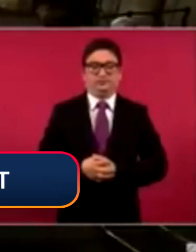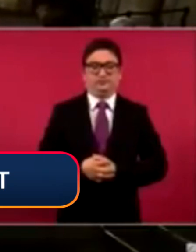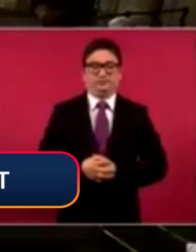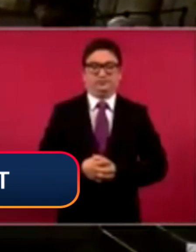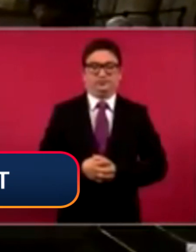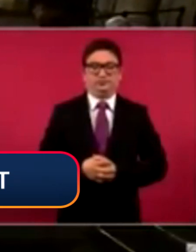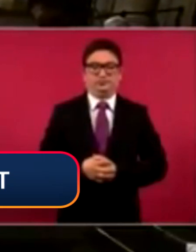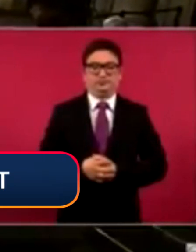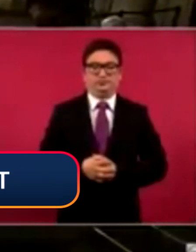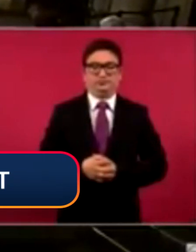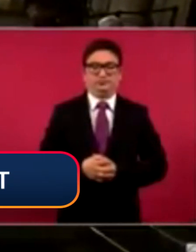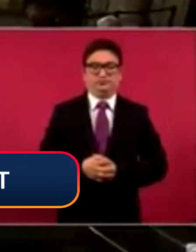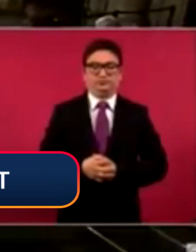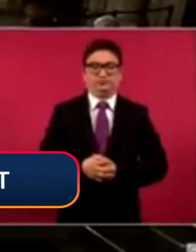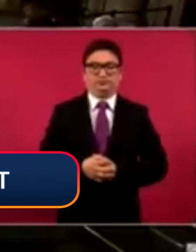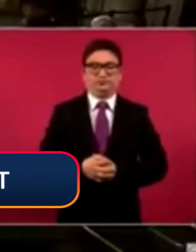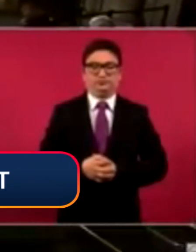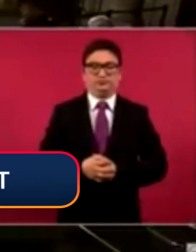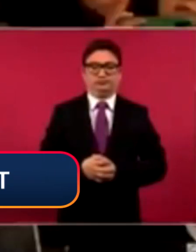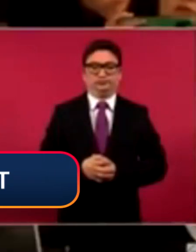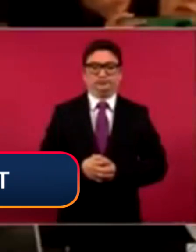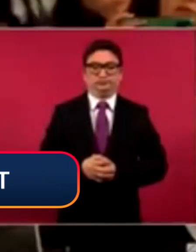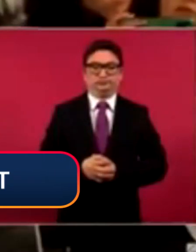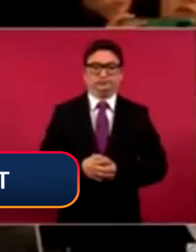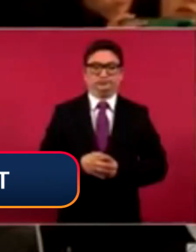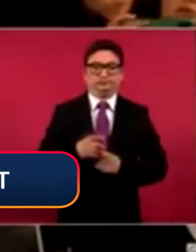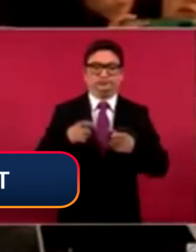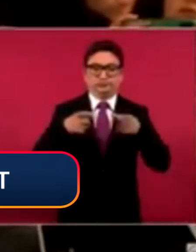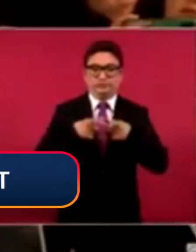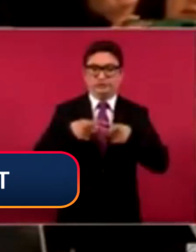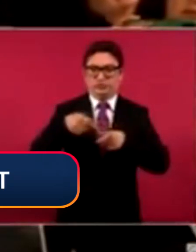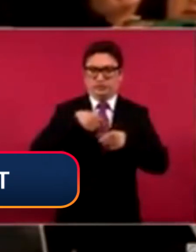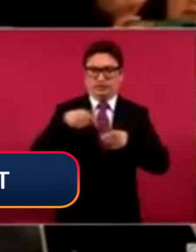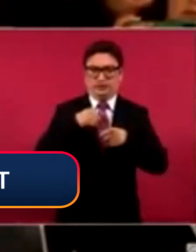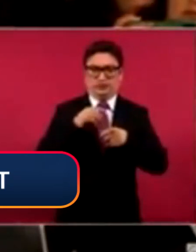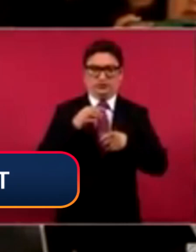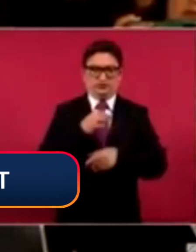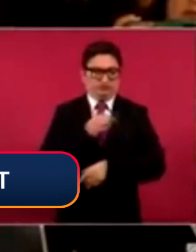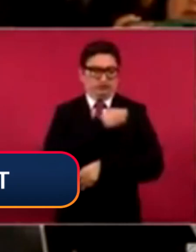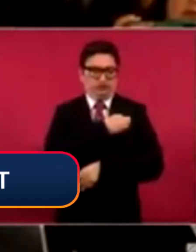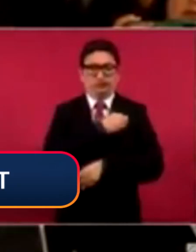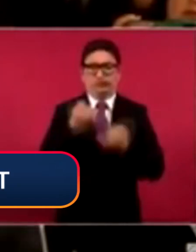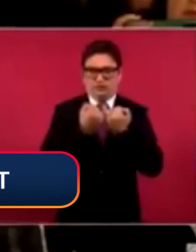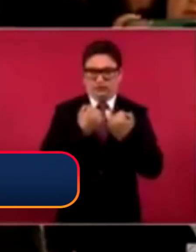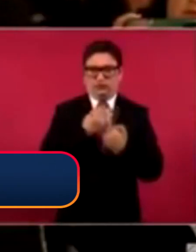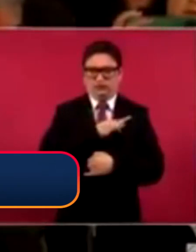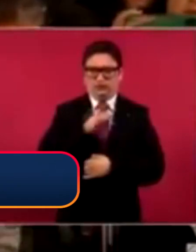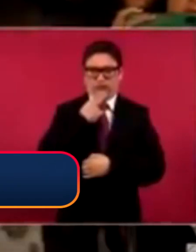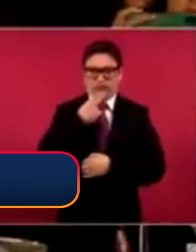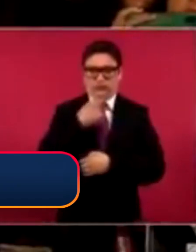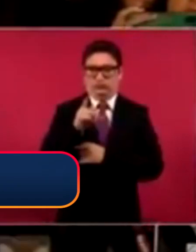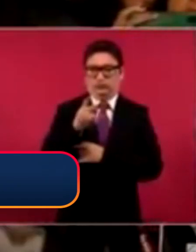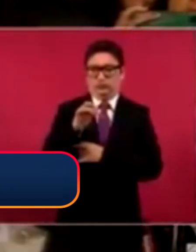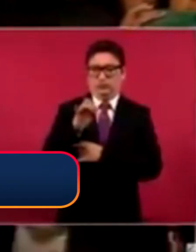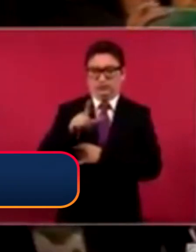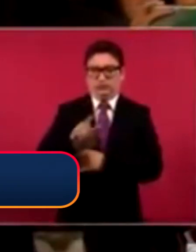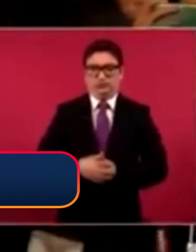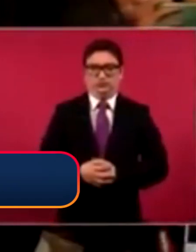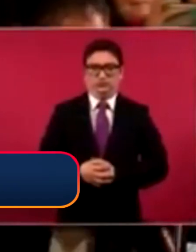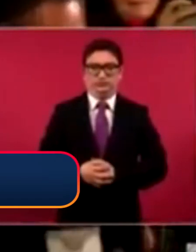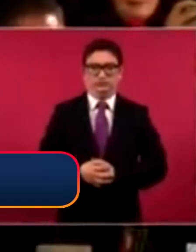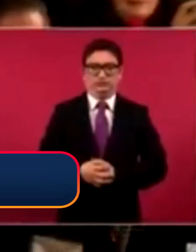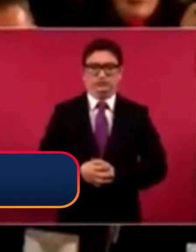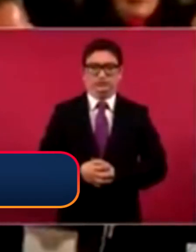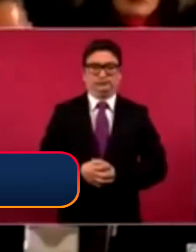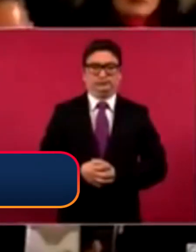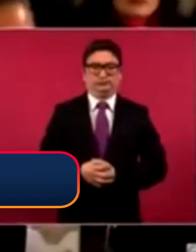verdad. De otro modo, para mí no es otra cosa esto más que un circo montado desde la oficina de Jesús Ramírez, el titular de